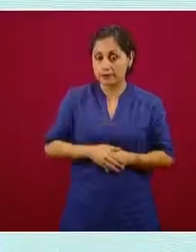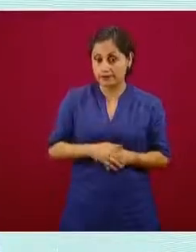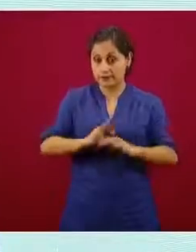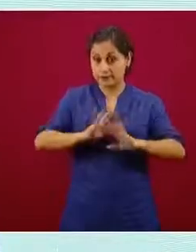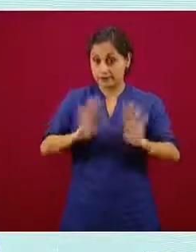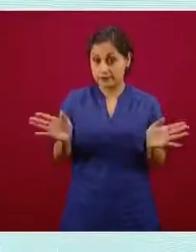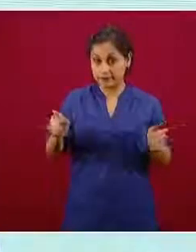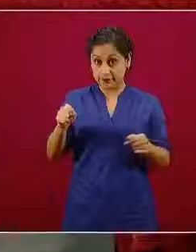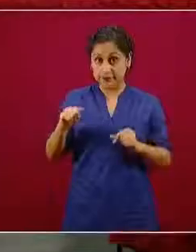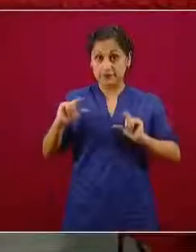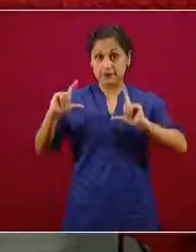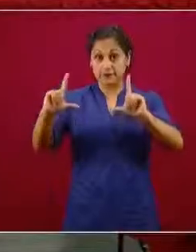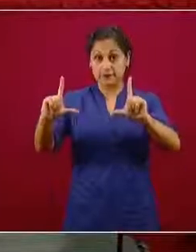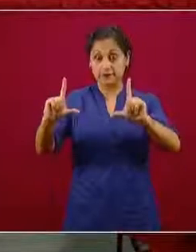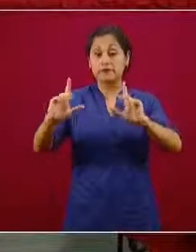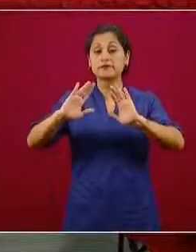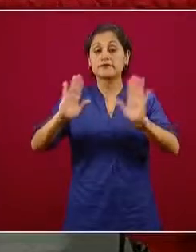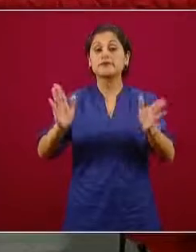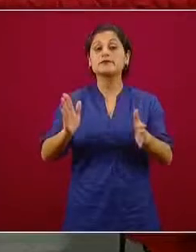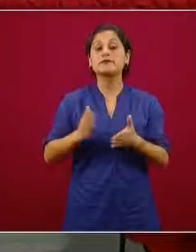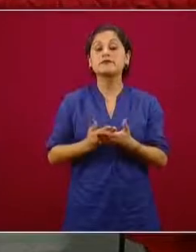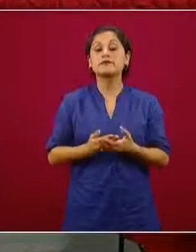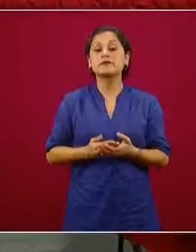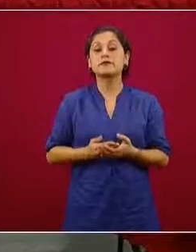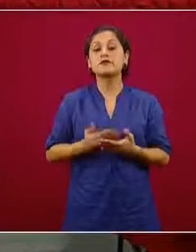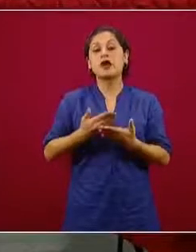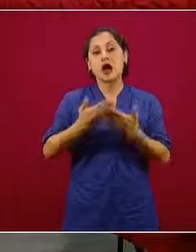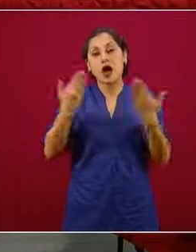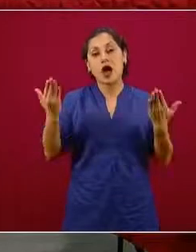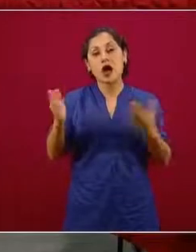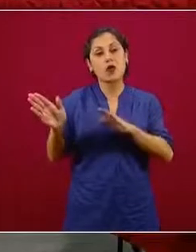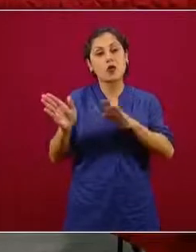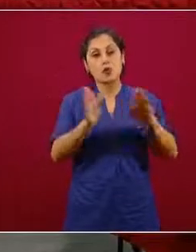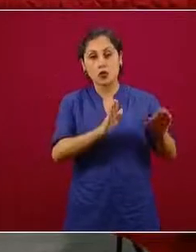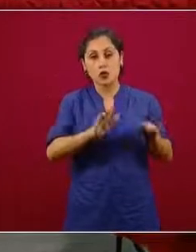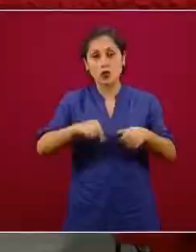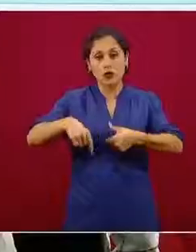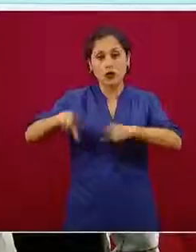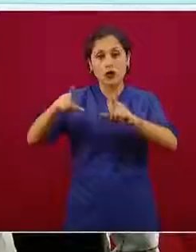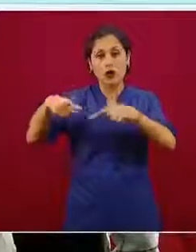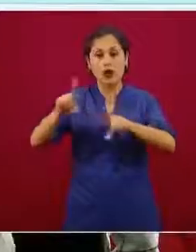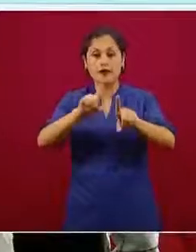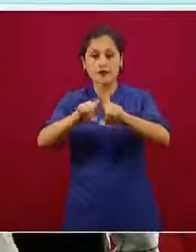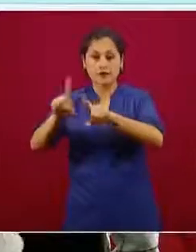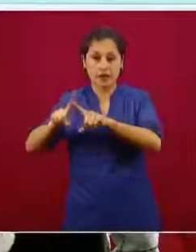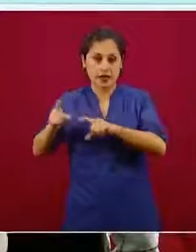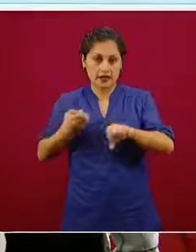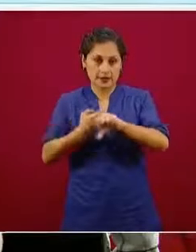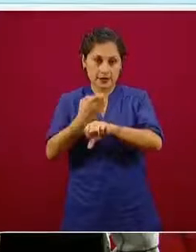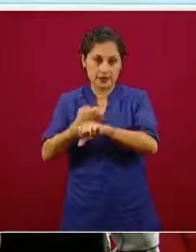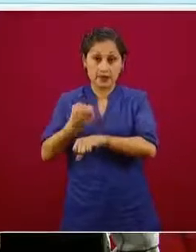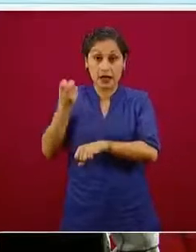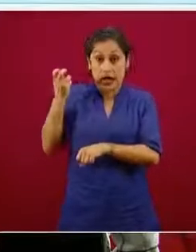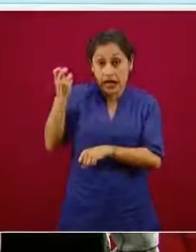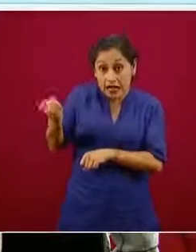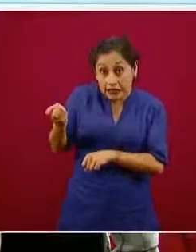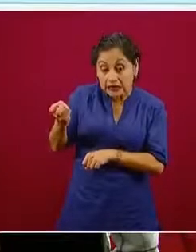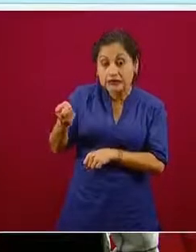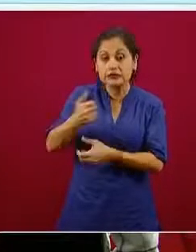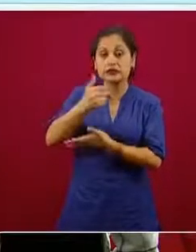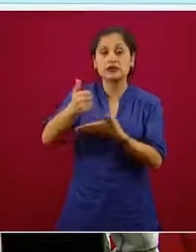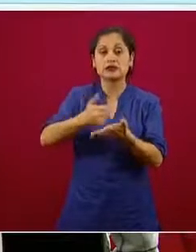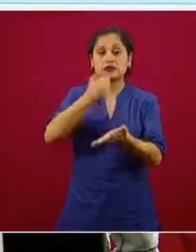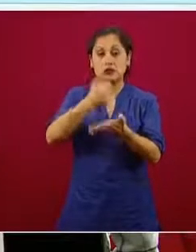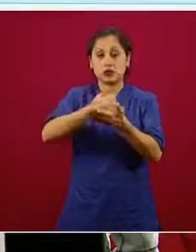vamos de manera expedita con las curvas de varios estados, varias ciudades. Este es el Valle de México, esto incluye la Ciudad de México y